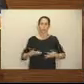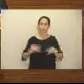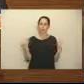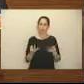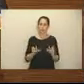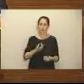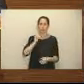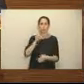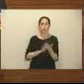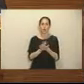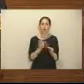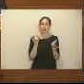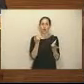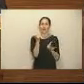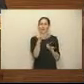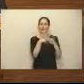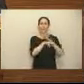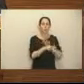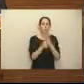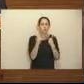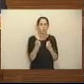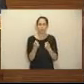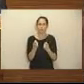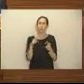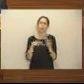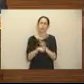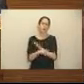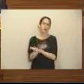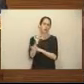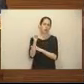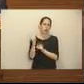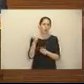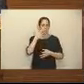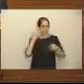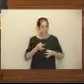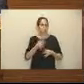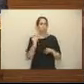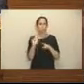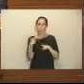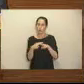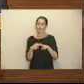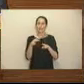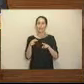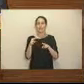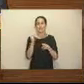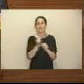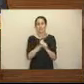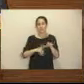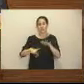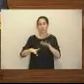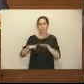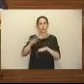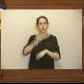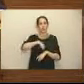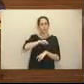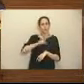en la falta de recursos. Los hay. Y es cierto que ha habido recortes en las políticas activas de empleo a nivel nacional, pero usted